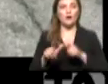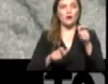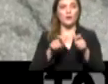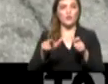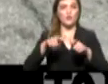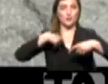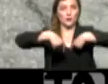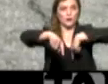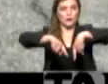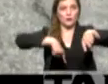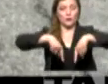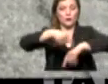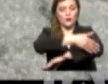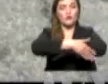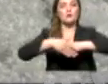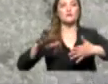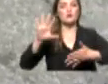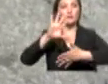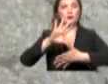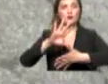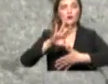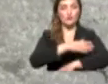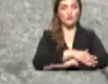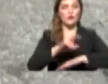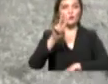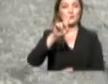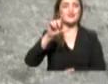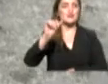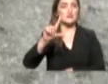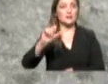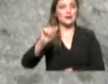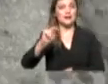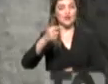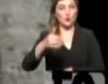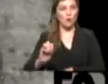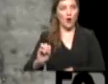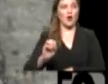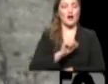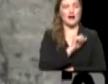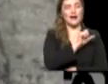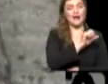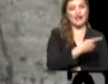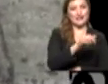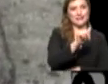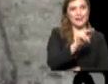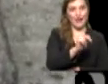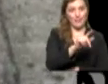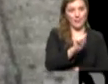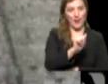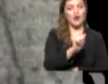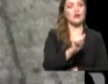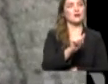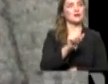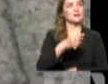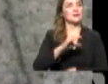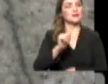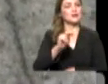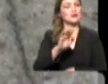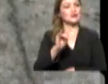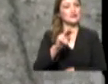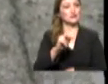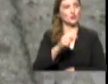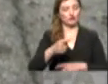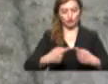Ciudadanos que transitan por la Avenida América entre la calle Villa Lengua y Granda Centeno nos envían estas imágenes, en donde se ve